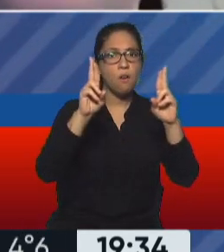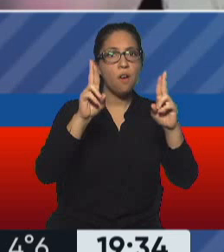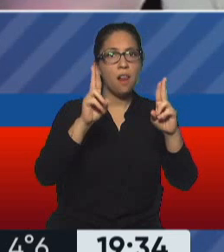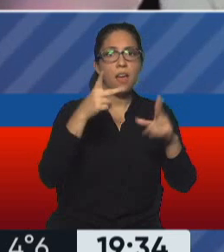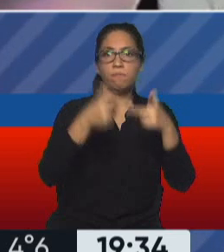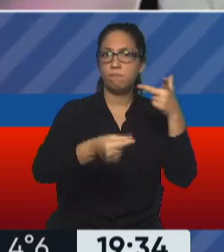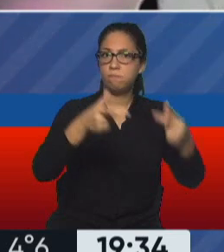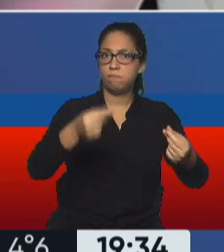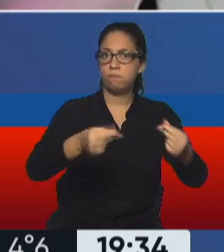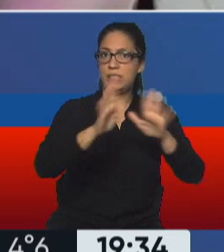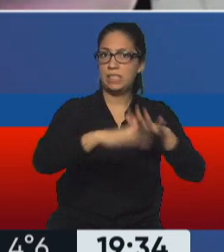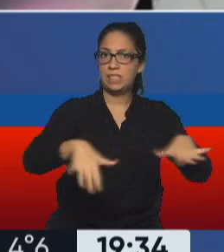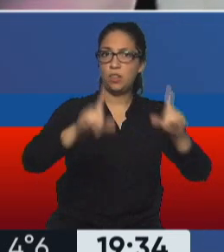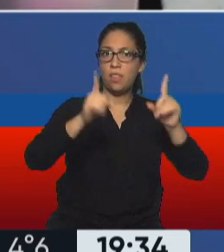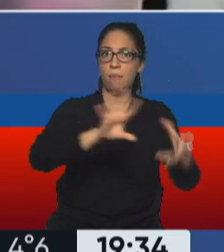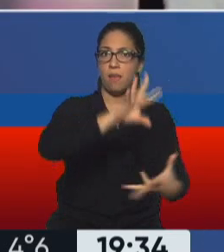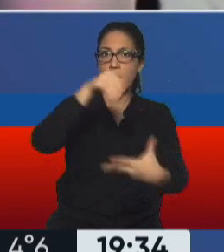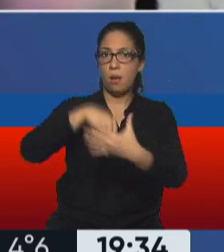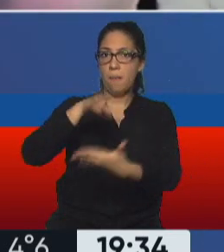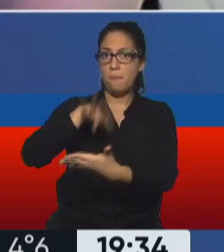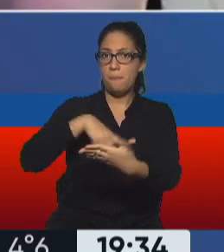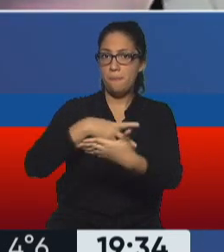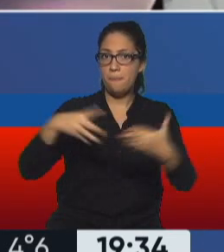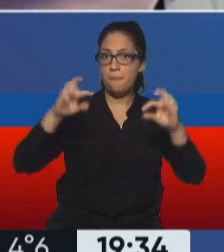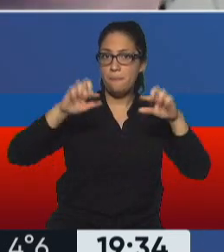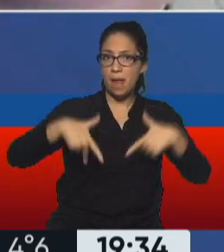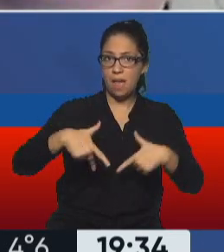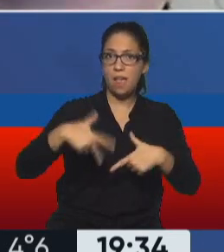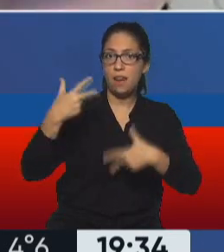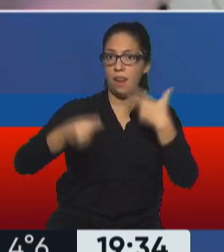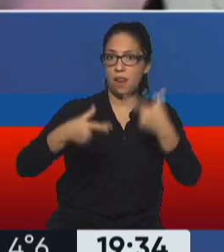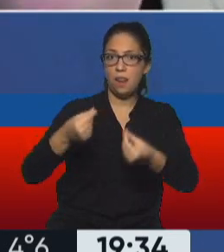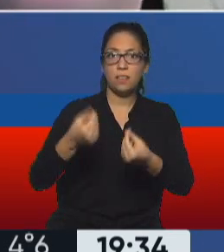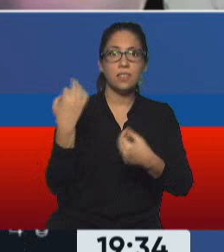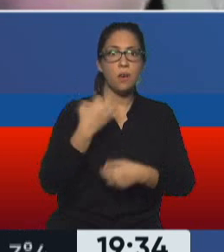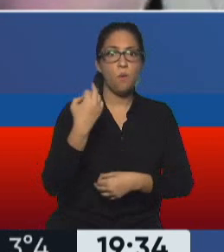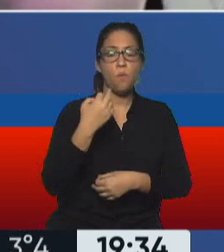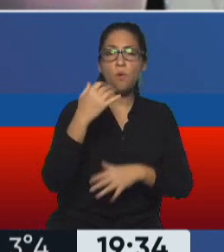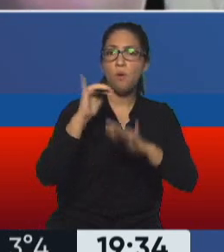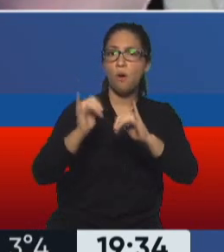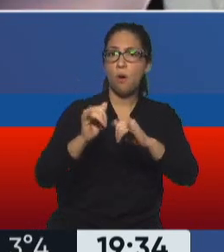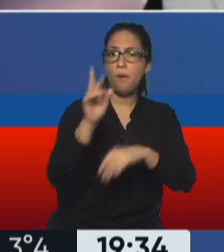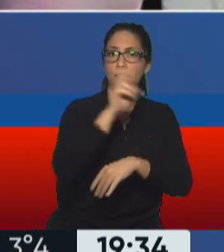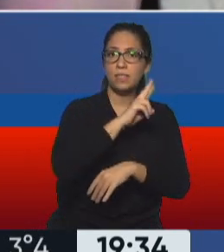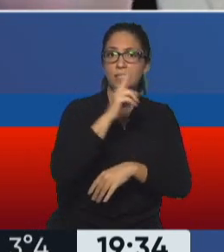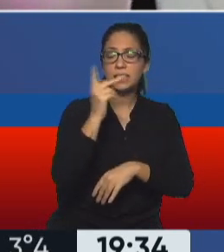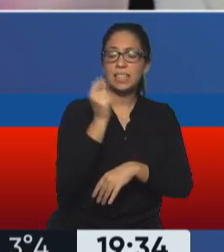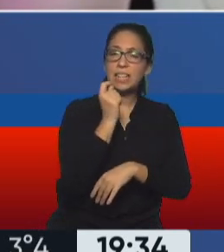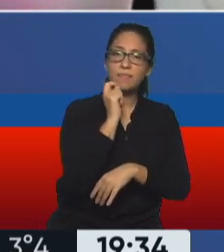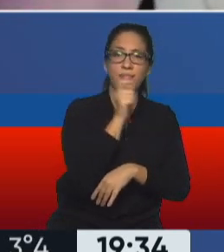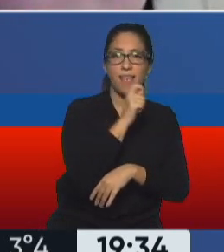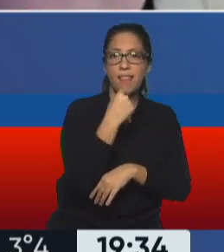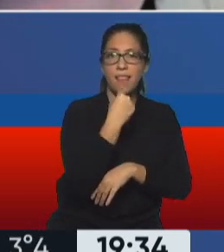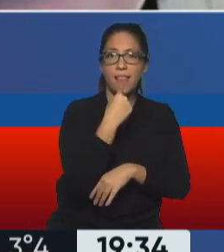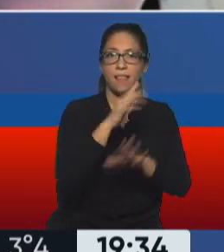parte también ellos del esquema de vacunación, seguramente primero con aquellos niñas, niños y adolescentes con morbilidades, pero después para que